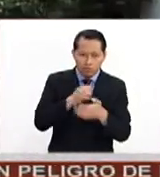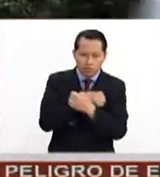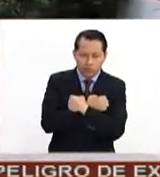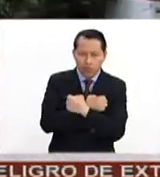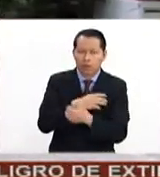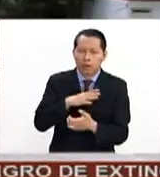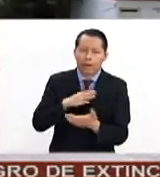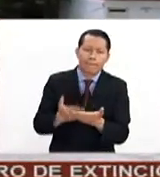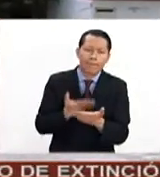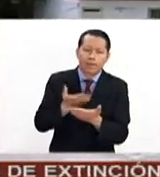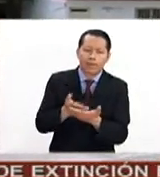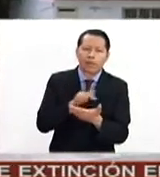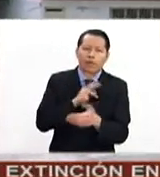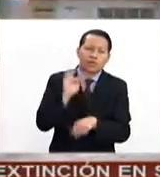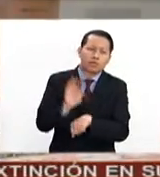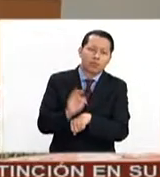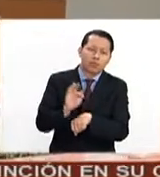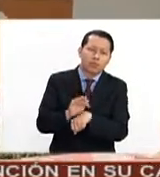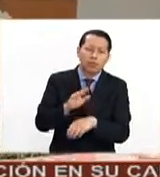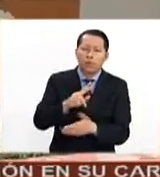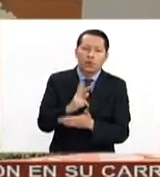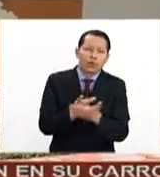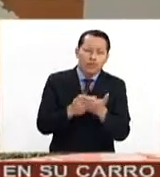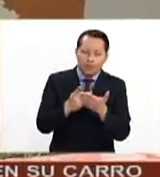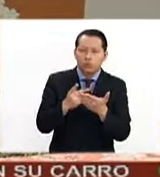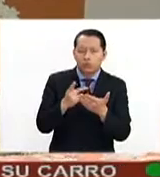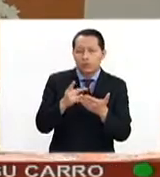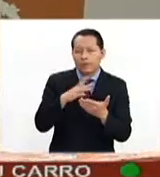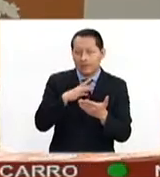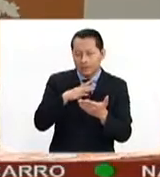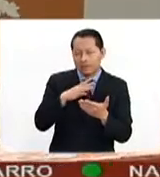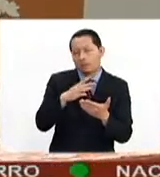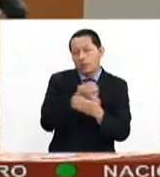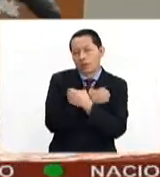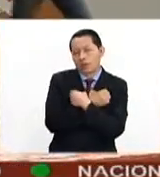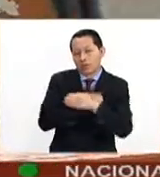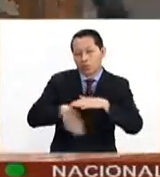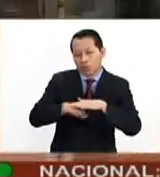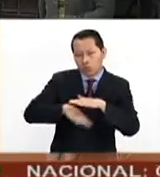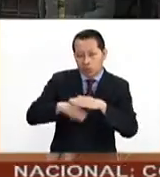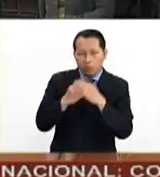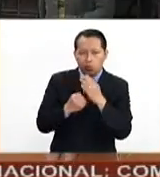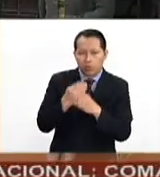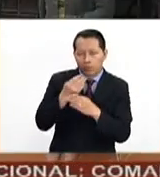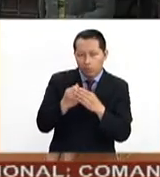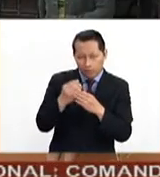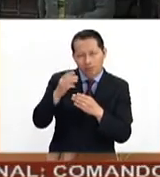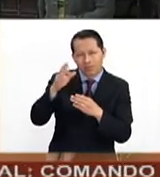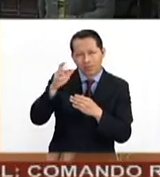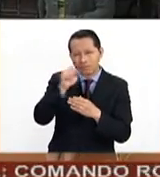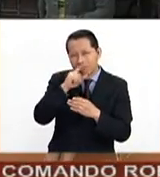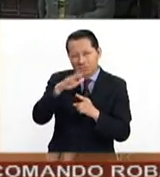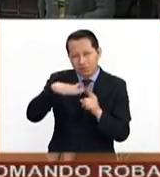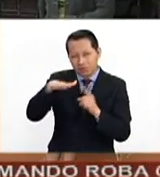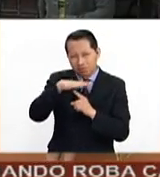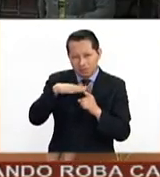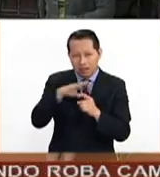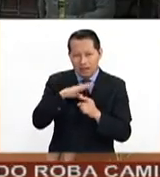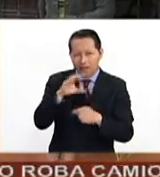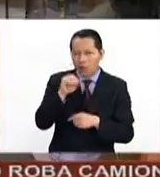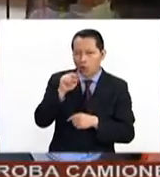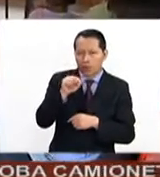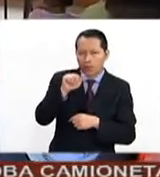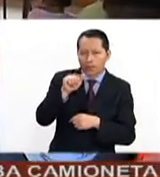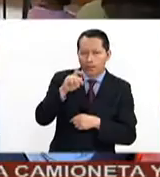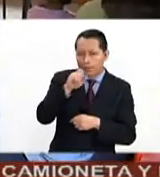las propuestas para el fortalecimiento del programa de educación inicial en el contexto del nuevo modelo educativo. Con ello, el CONAFE se adaptará